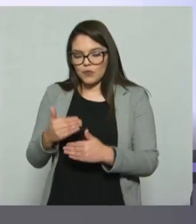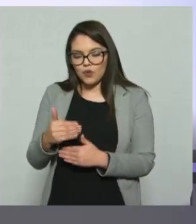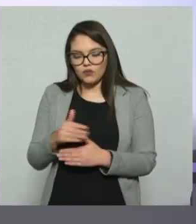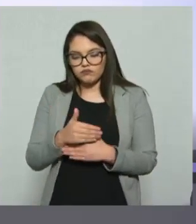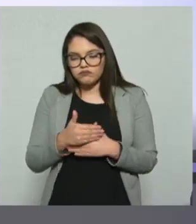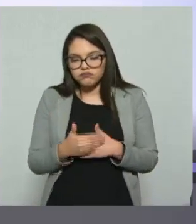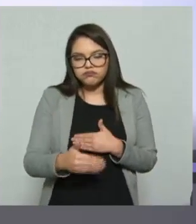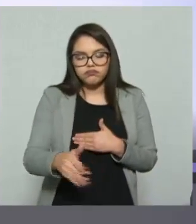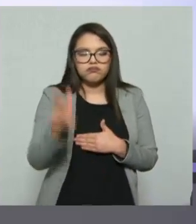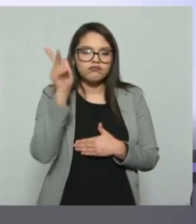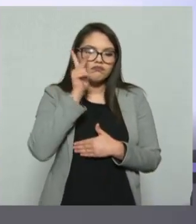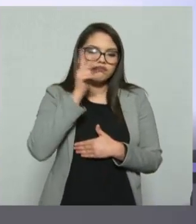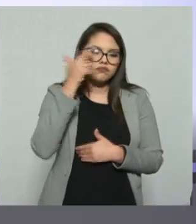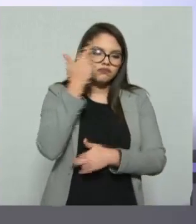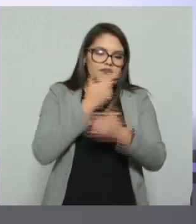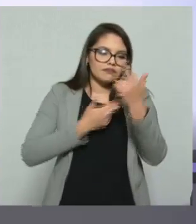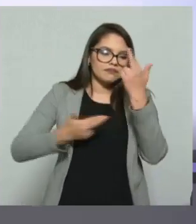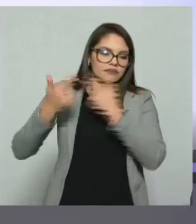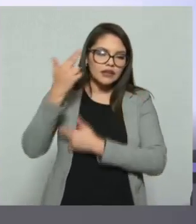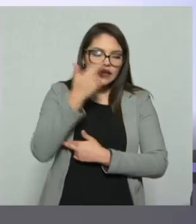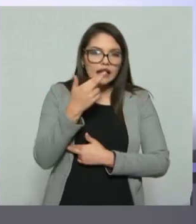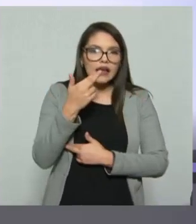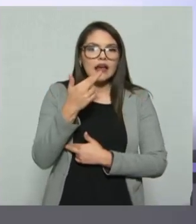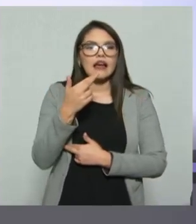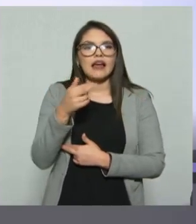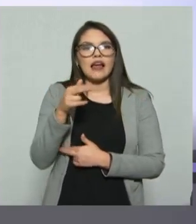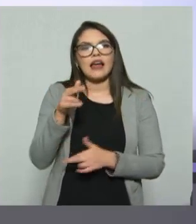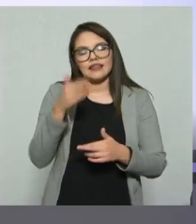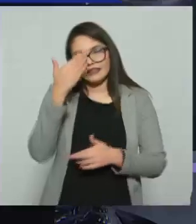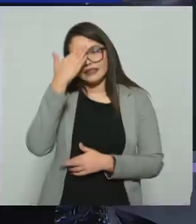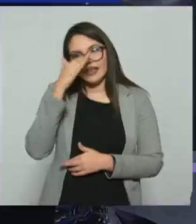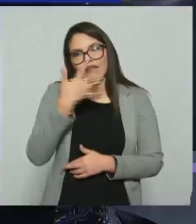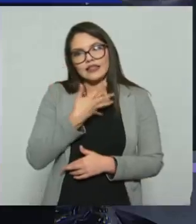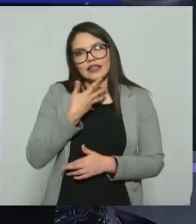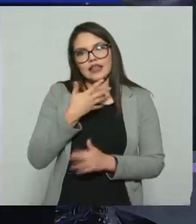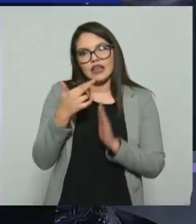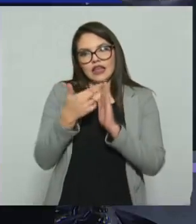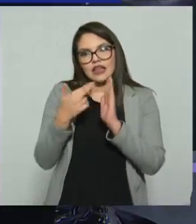verificación, aunque están considerados dentro de aditivos en la norma,